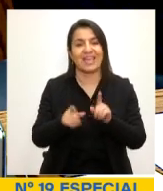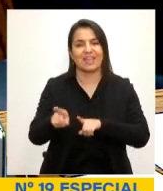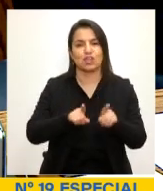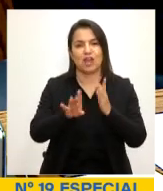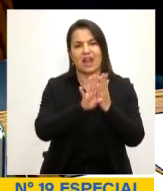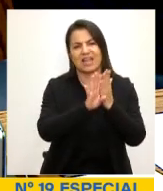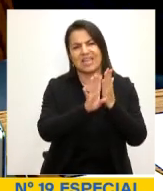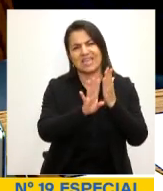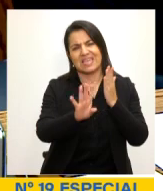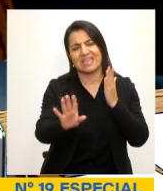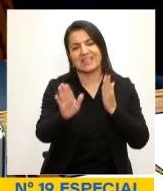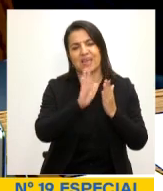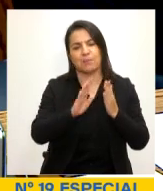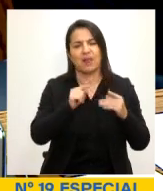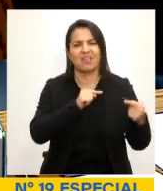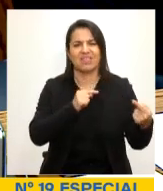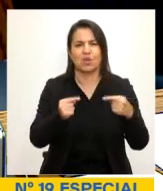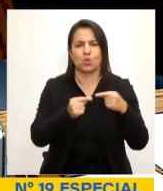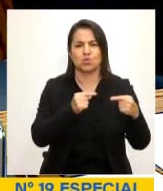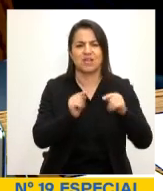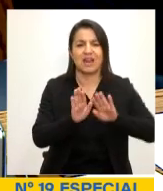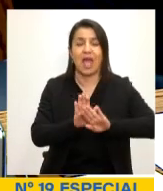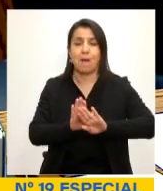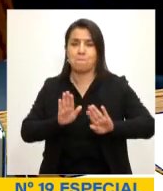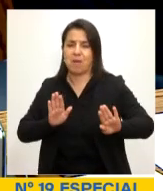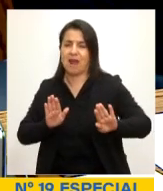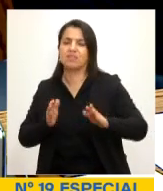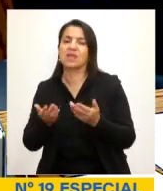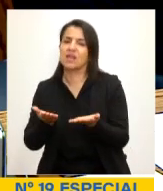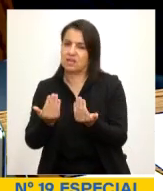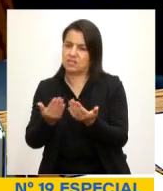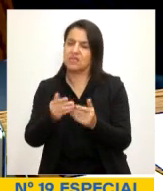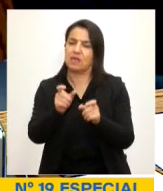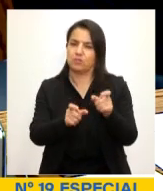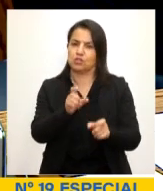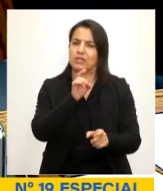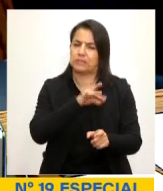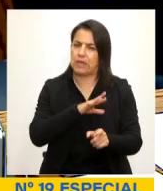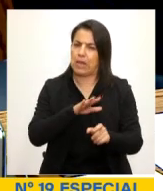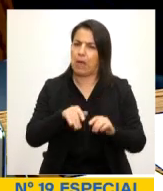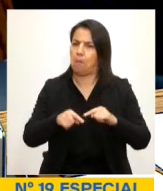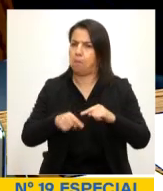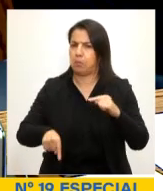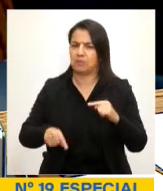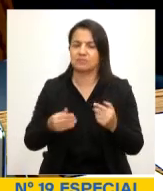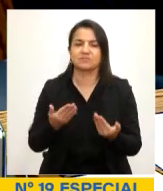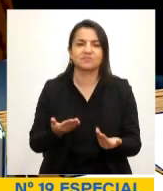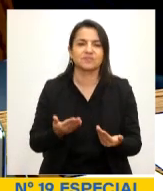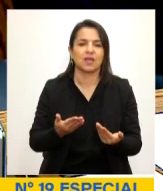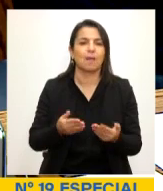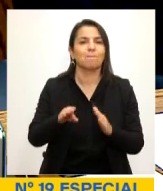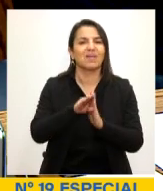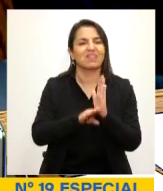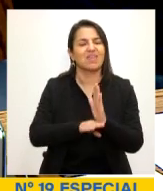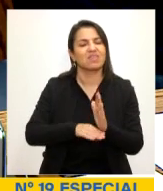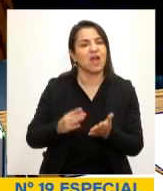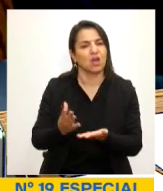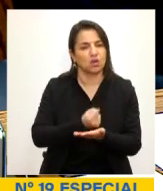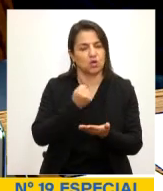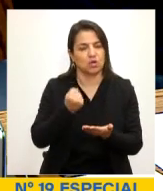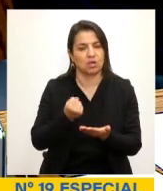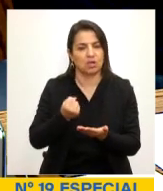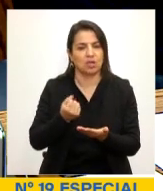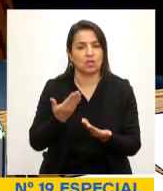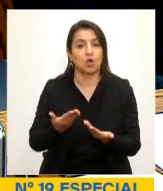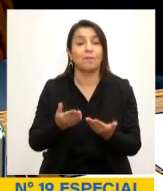dando discusiones tan alejadas de las necesidades de los chilenos Cuáles son las medidas concretas que se están tomando para asegurar que las listas de